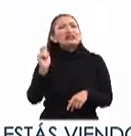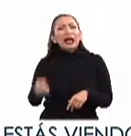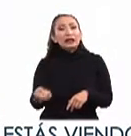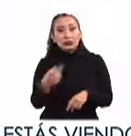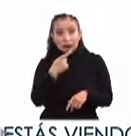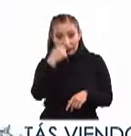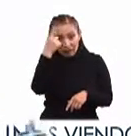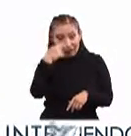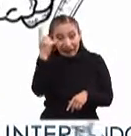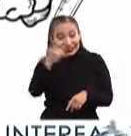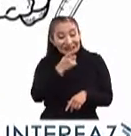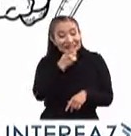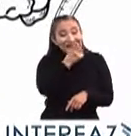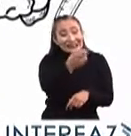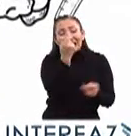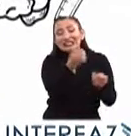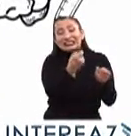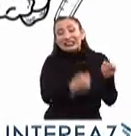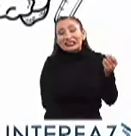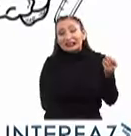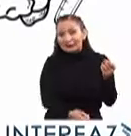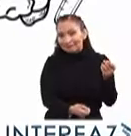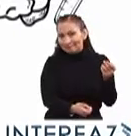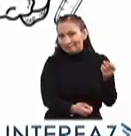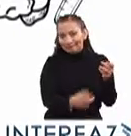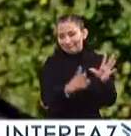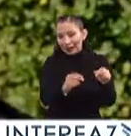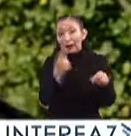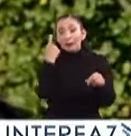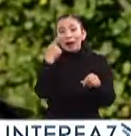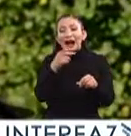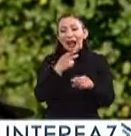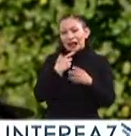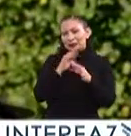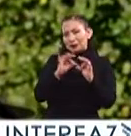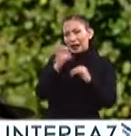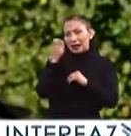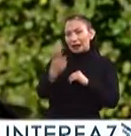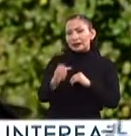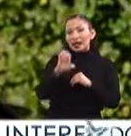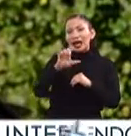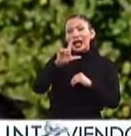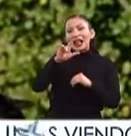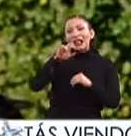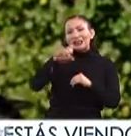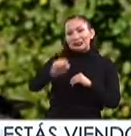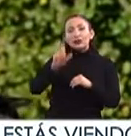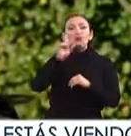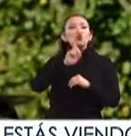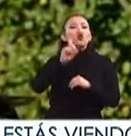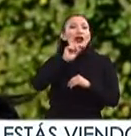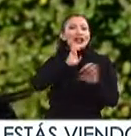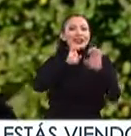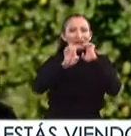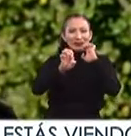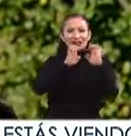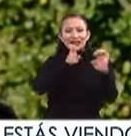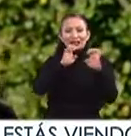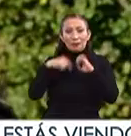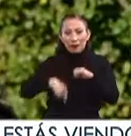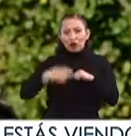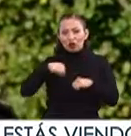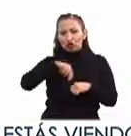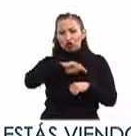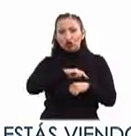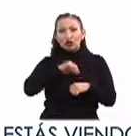respuesta no es sencilla y no va en una sola dirección. Para responderla, Ellis Weisbaum, en entrevista exclusiva para la